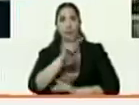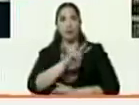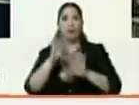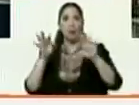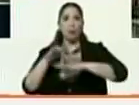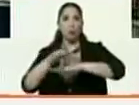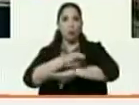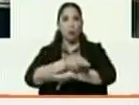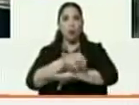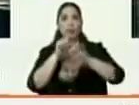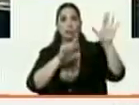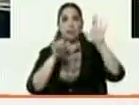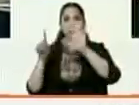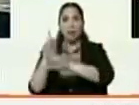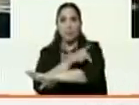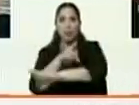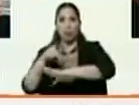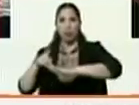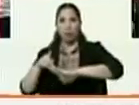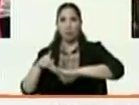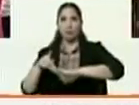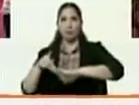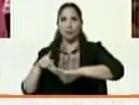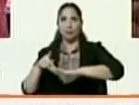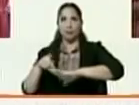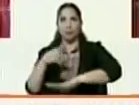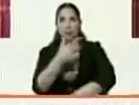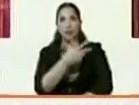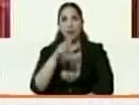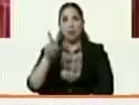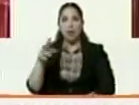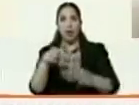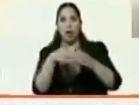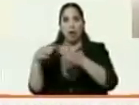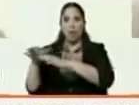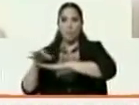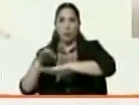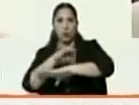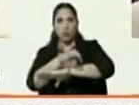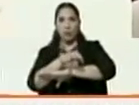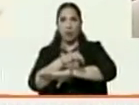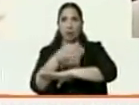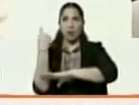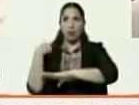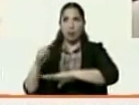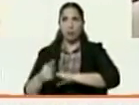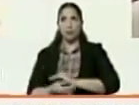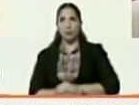...29 municipios, 66 parroquias... ...32 equipos municipales tenemos...